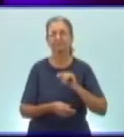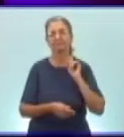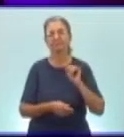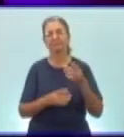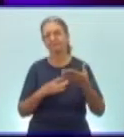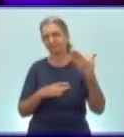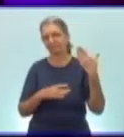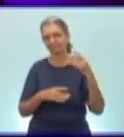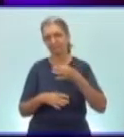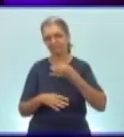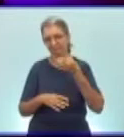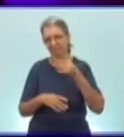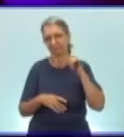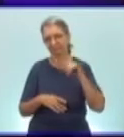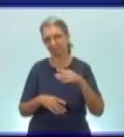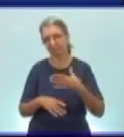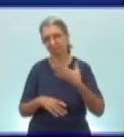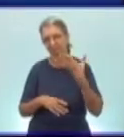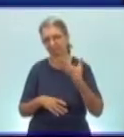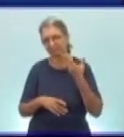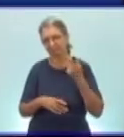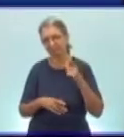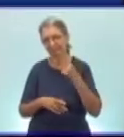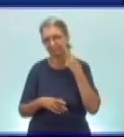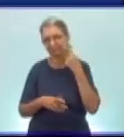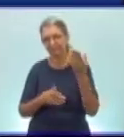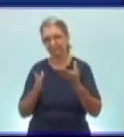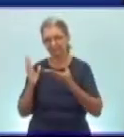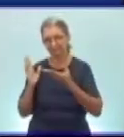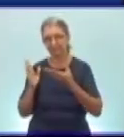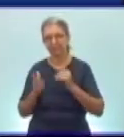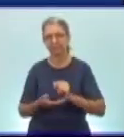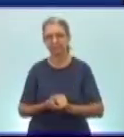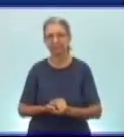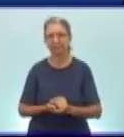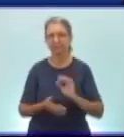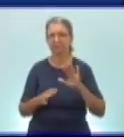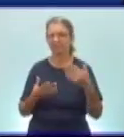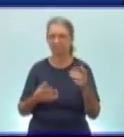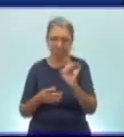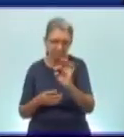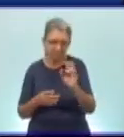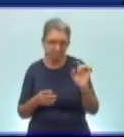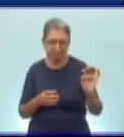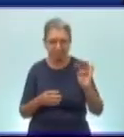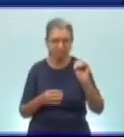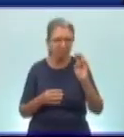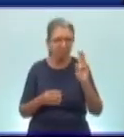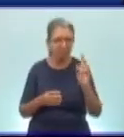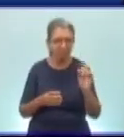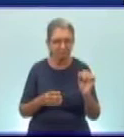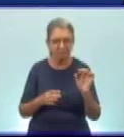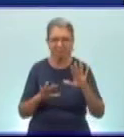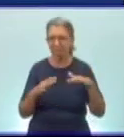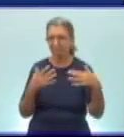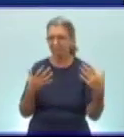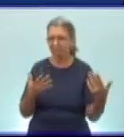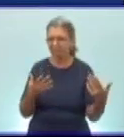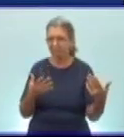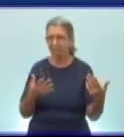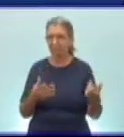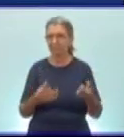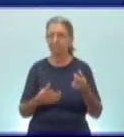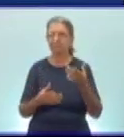en pantalla entonces con esta explicación. Veamos ahora que para el péndulo simple las expresiones son muy parecidas a las que